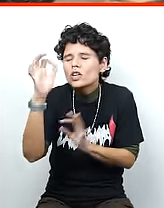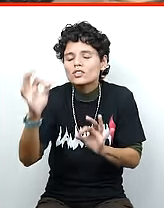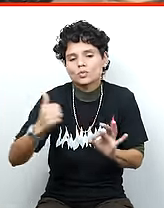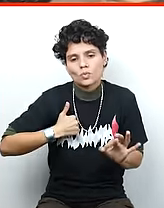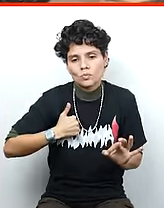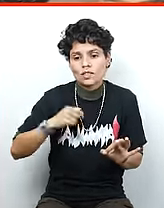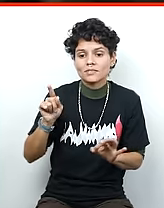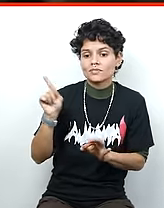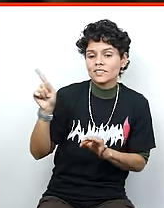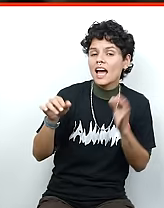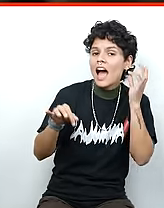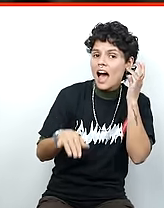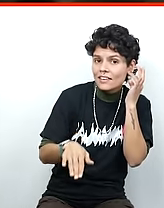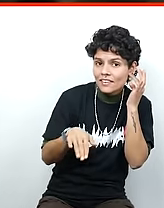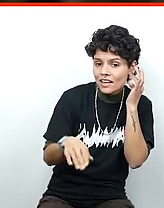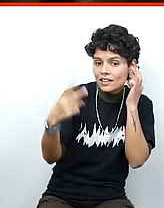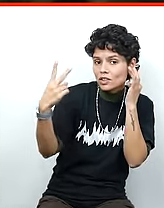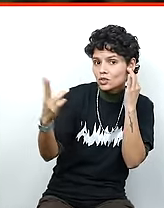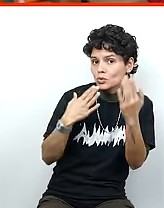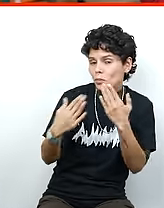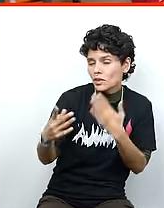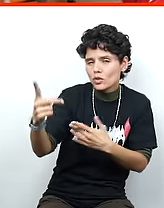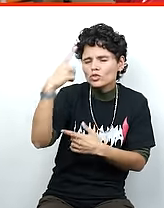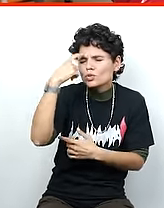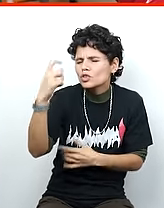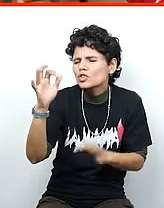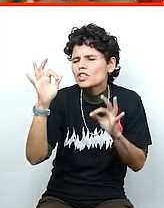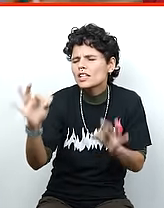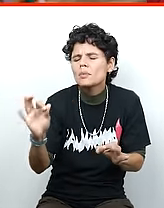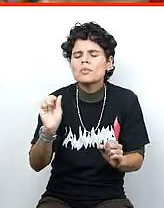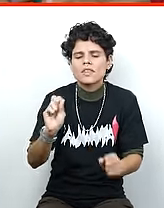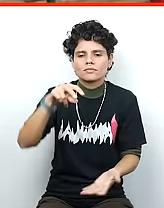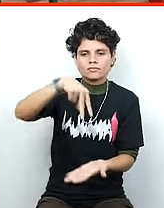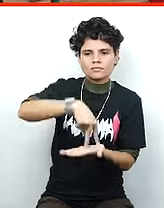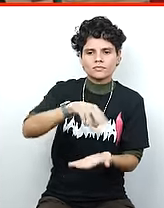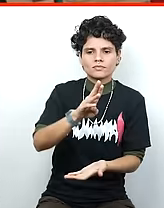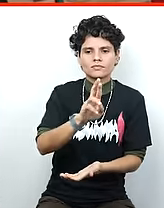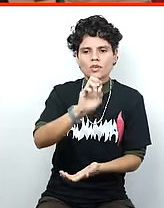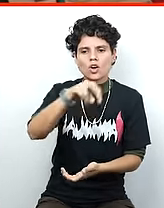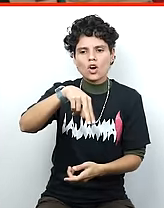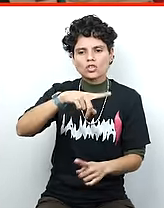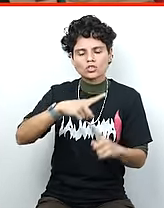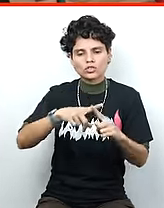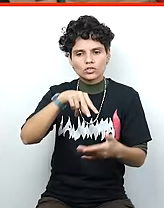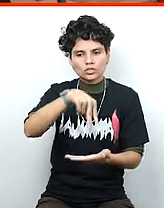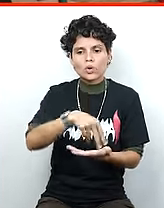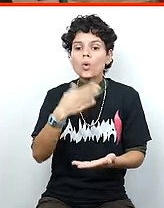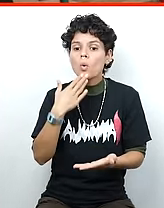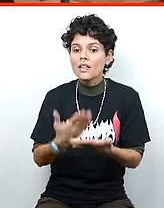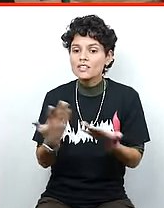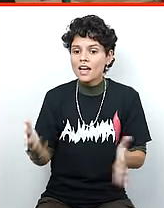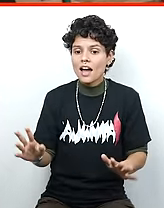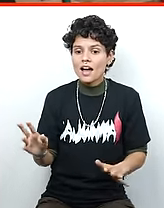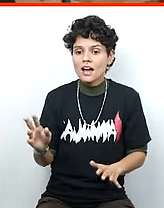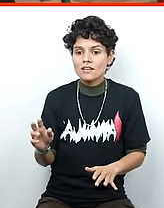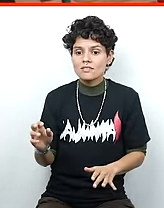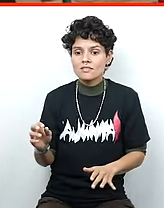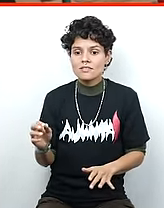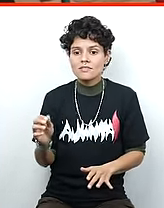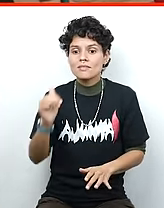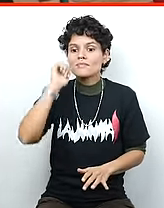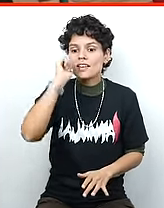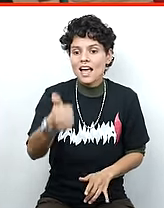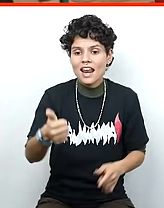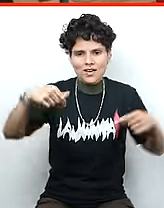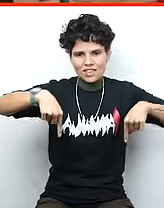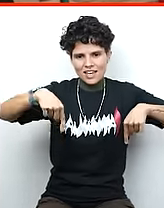cumplen. La Atenea, en su capítulo, uno de sus deseos era tocar en el Bronx. En el Bronx, sí. ¿Cuándo te vas a tocar al Bronx? Mañana, hoy